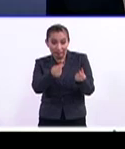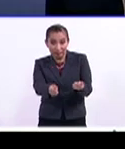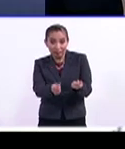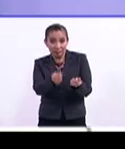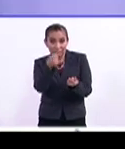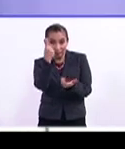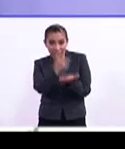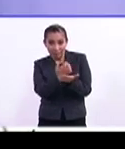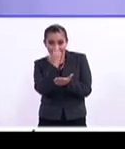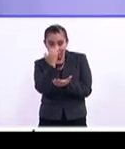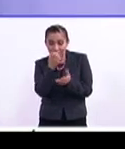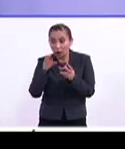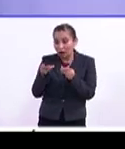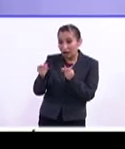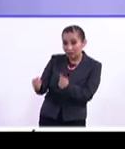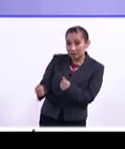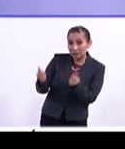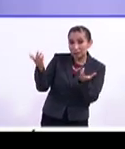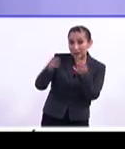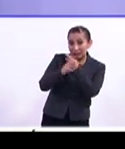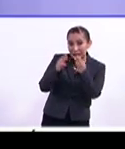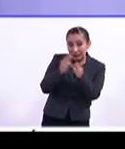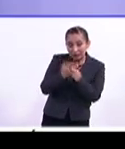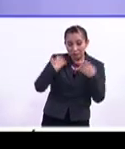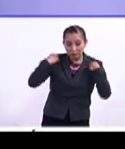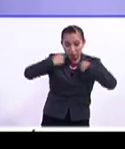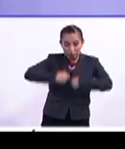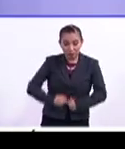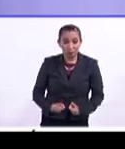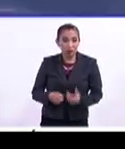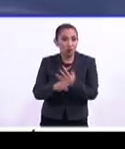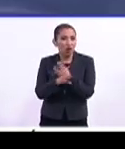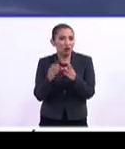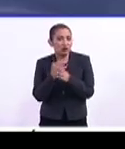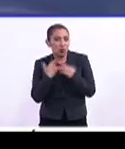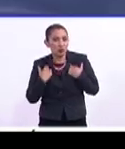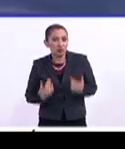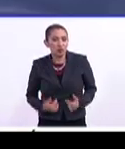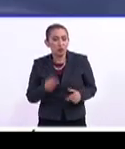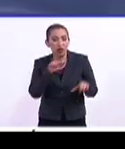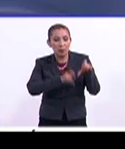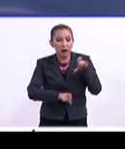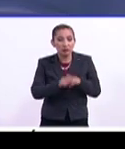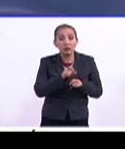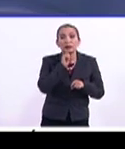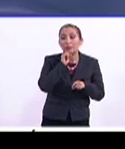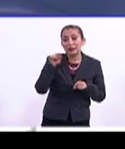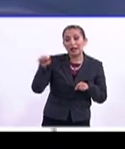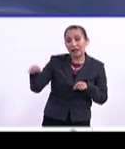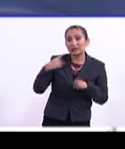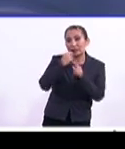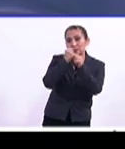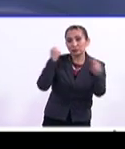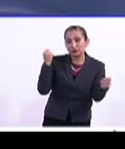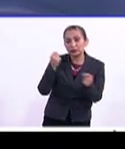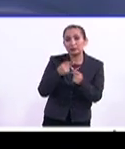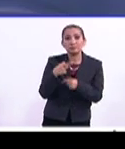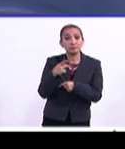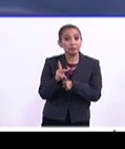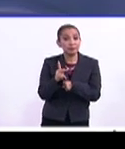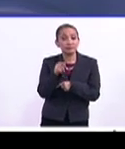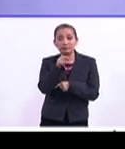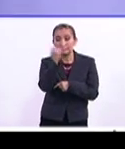de una escuela o los gastos del material, la bata, o para un laboratorio, también está el transporte,